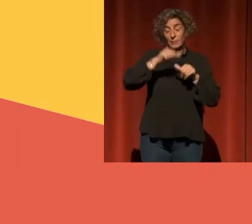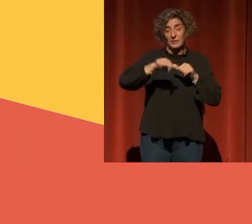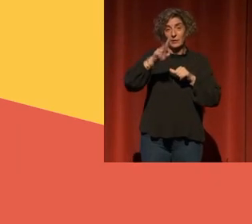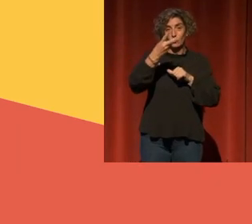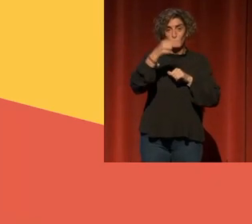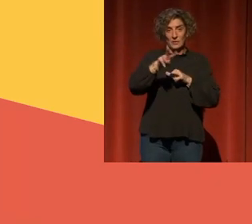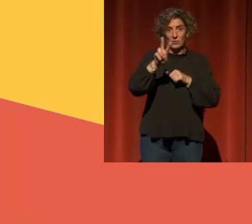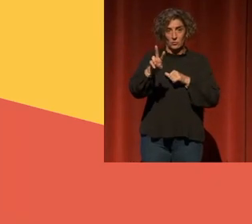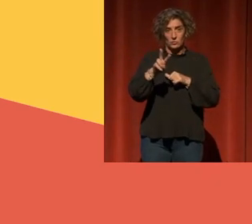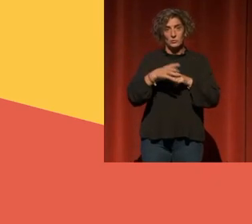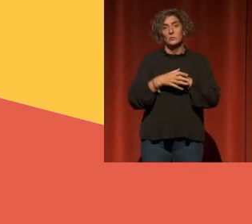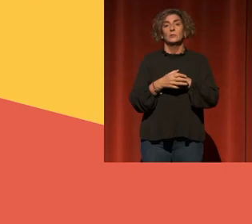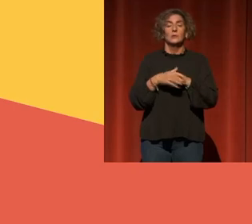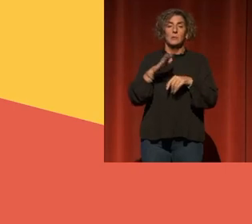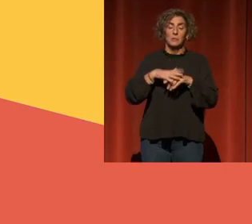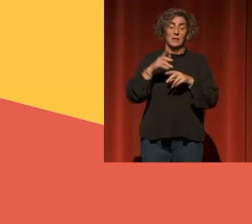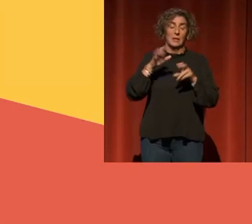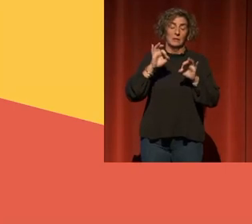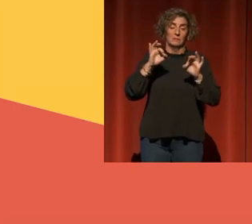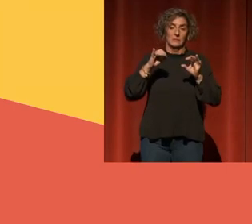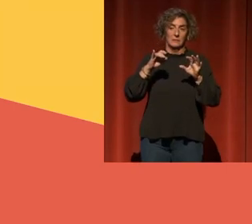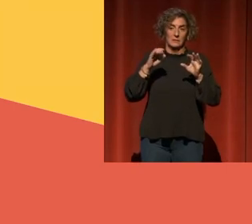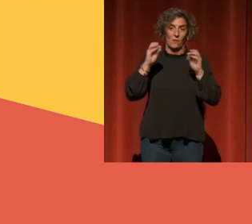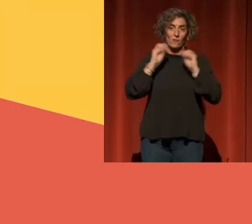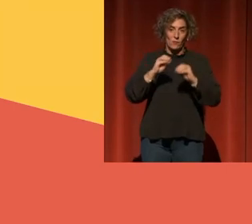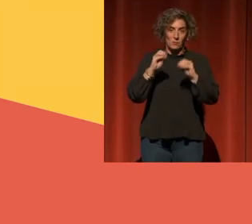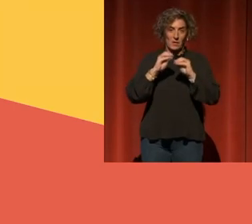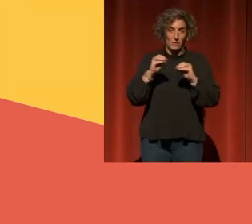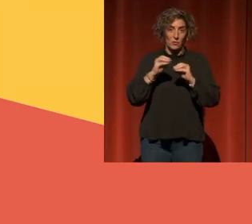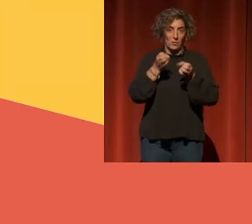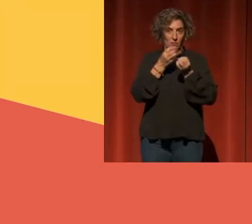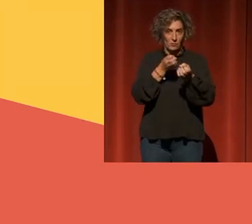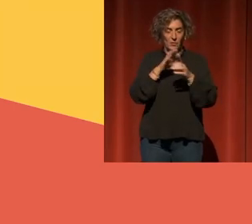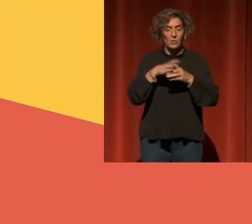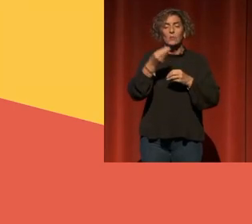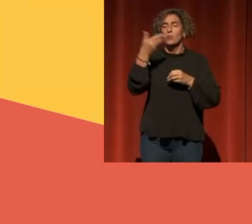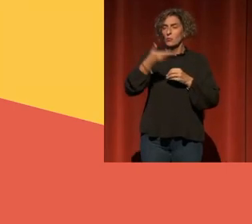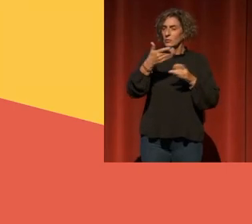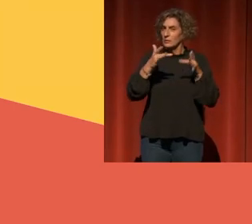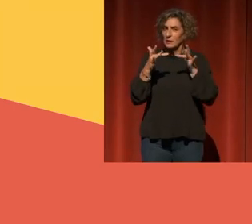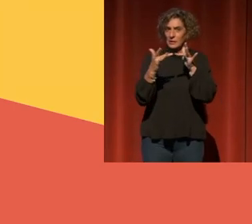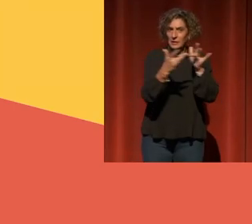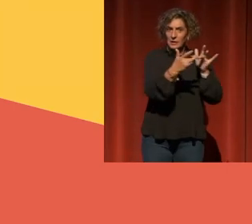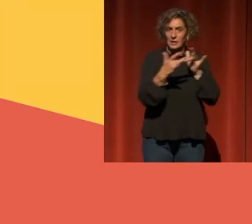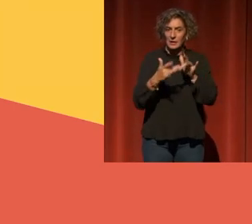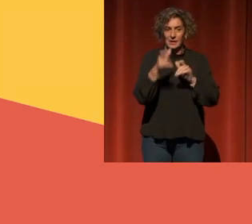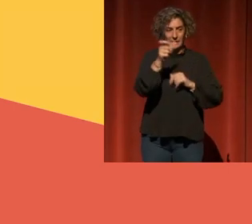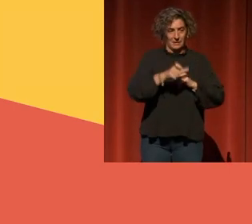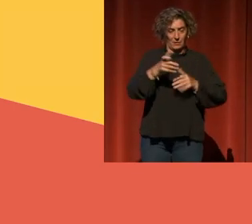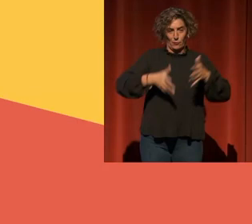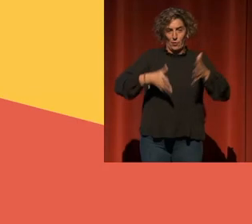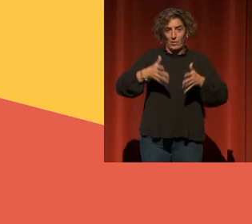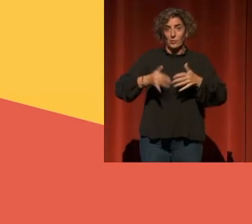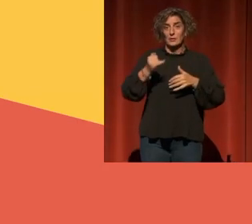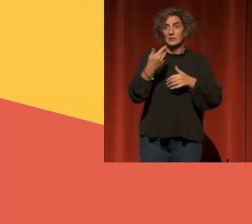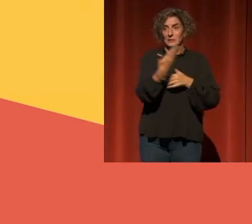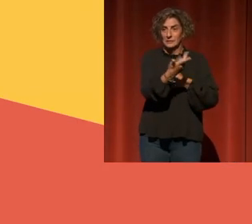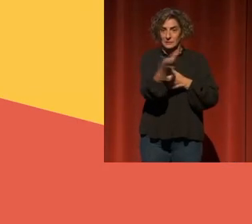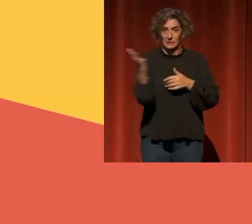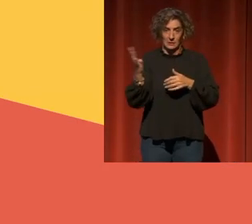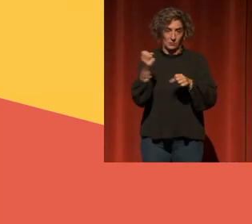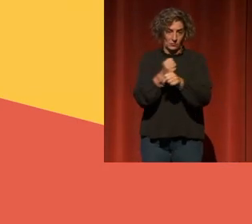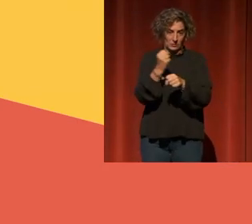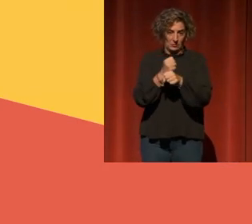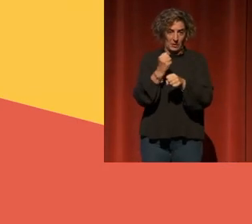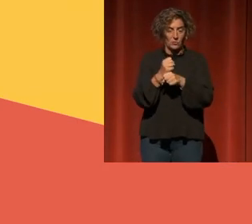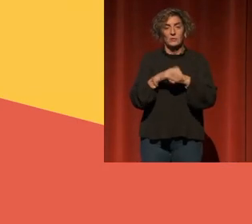tecnologías para la sociedad de la información y algo importantísimo pone en relación a los ciudadanos y la gobernanza a